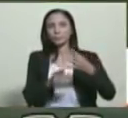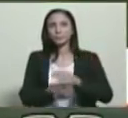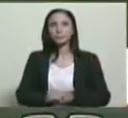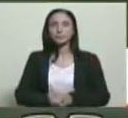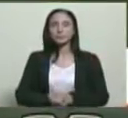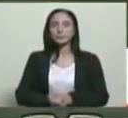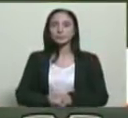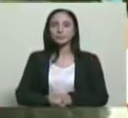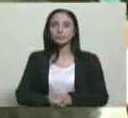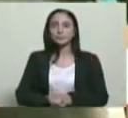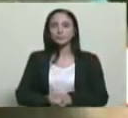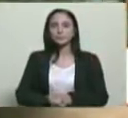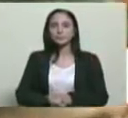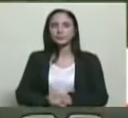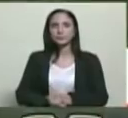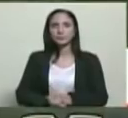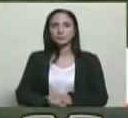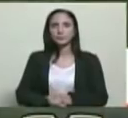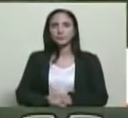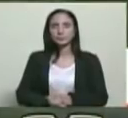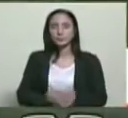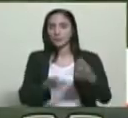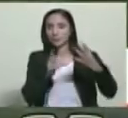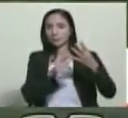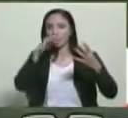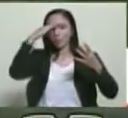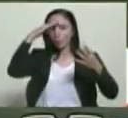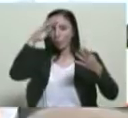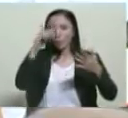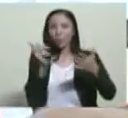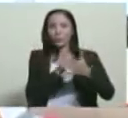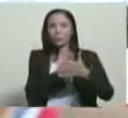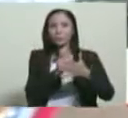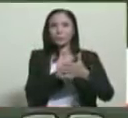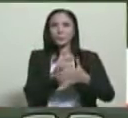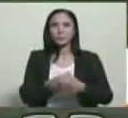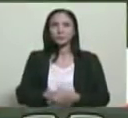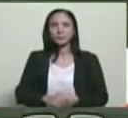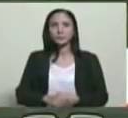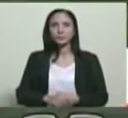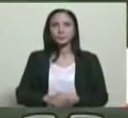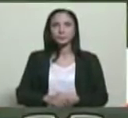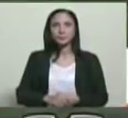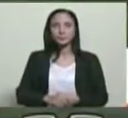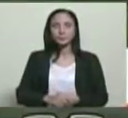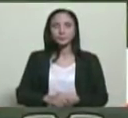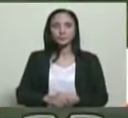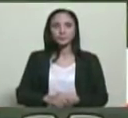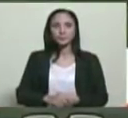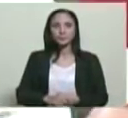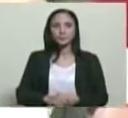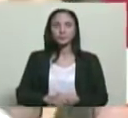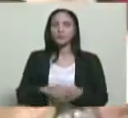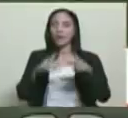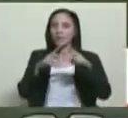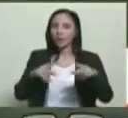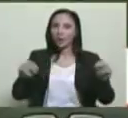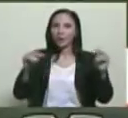Bienvenido. Damalis Martínez, de Cuba. César Augusto Acosta,